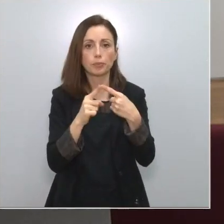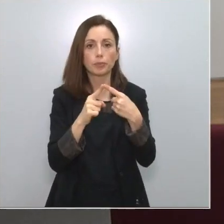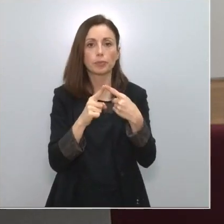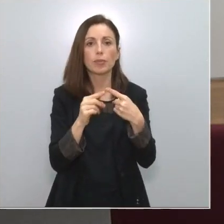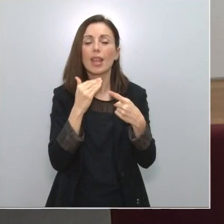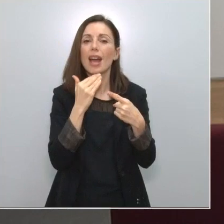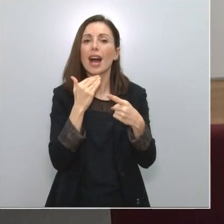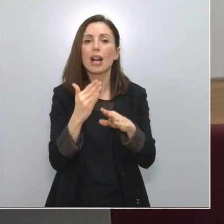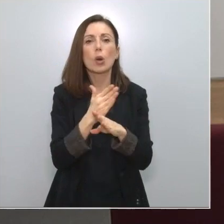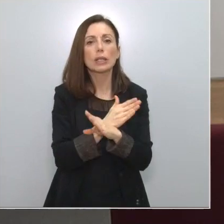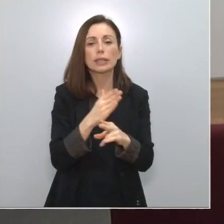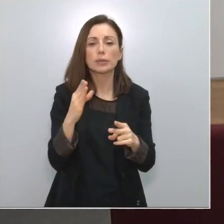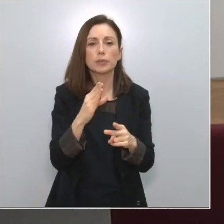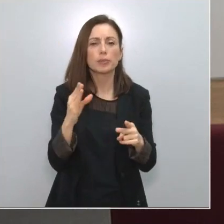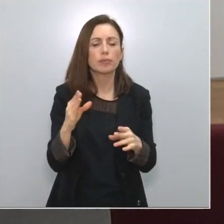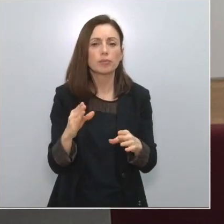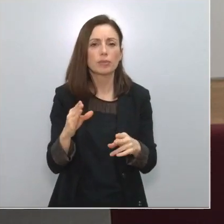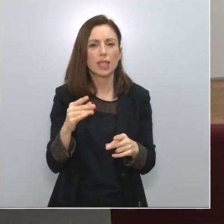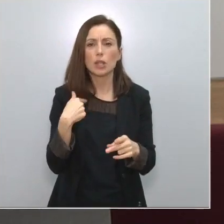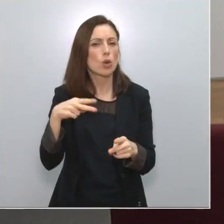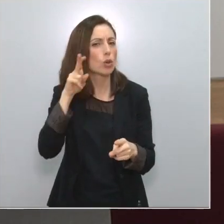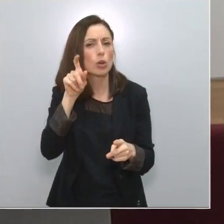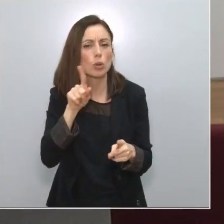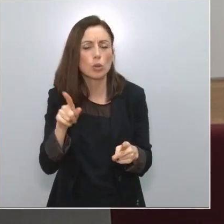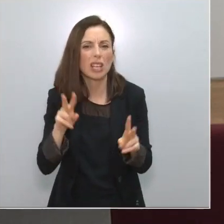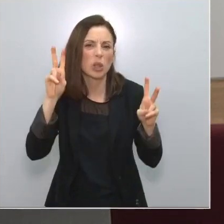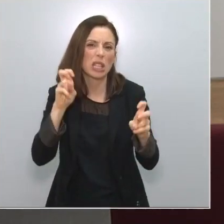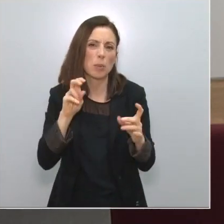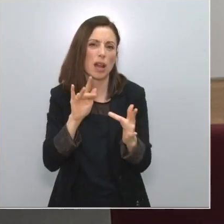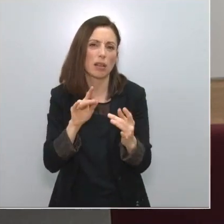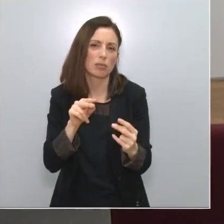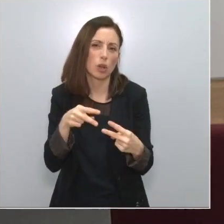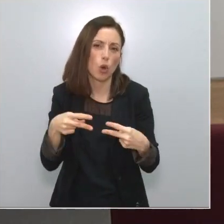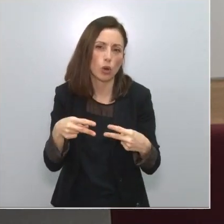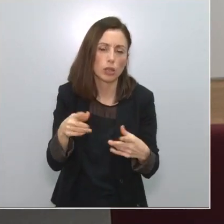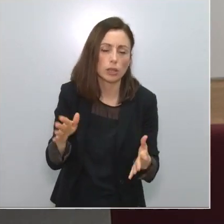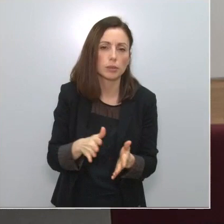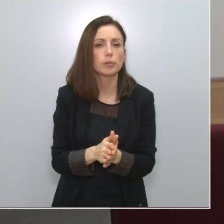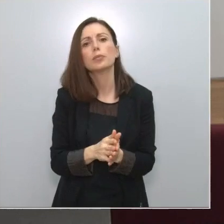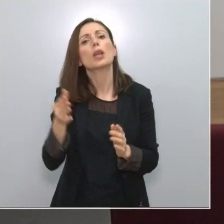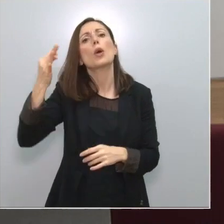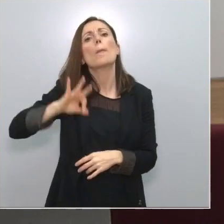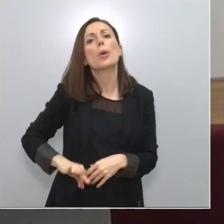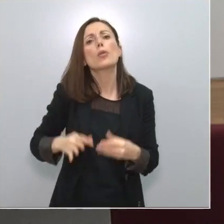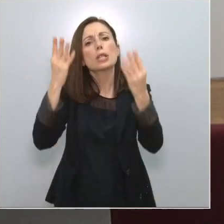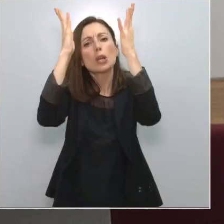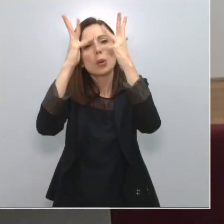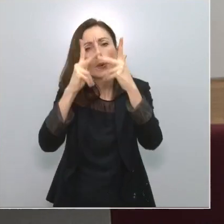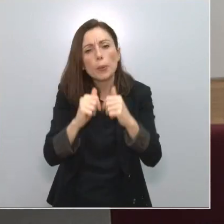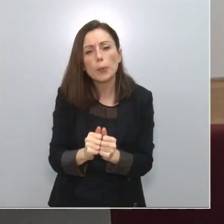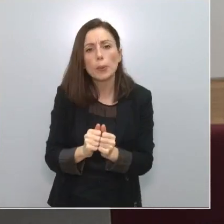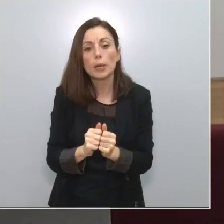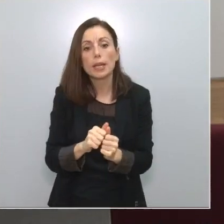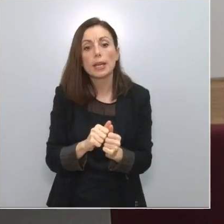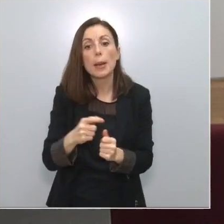precisión que creo que se me ha escapado por el tema de la conexión. Han dado la cifra de cuántos profesionales de atención primaria se incorporan el